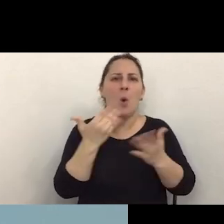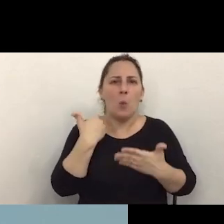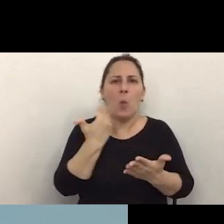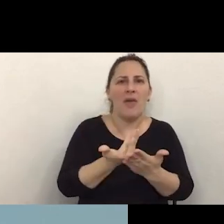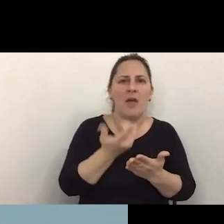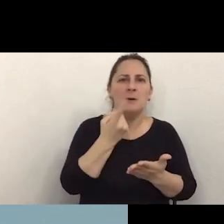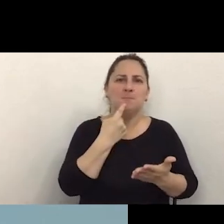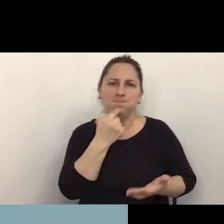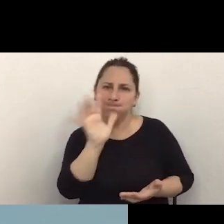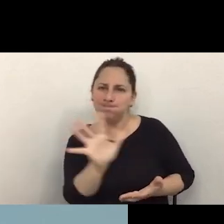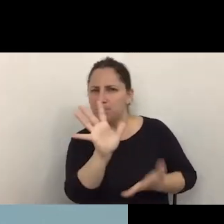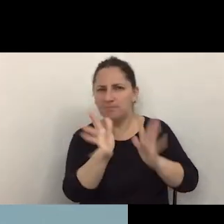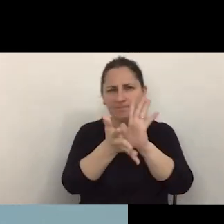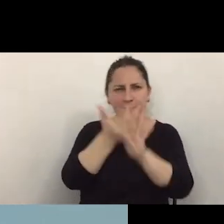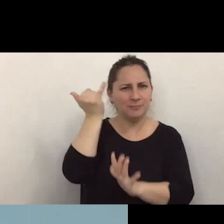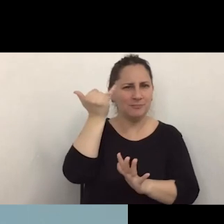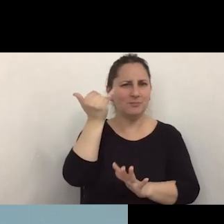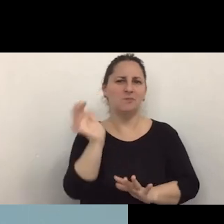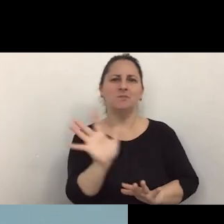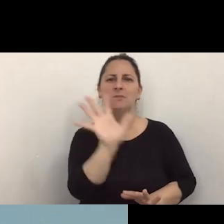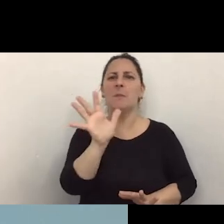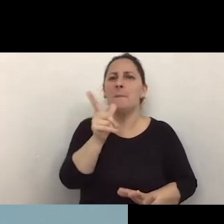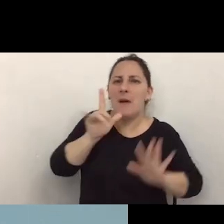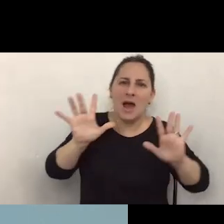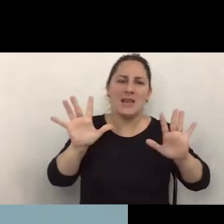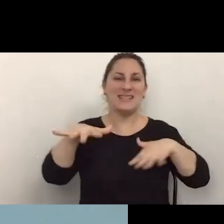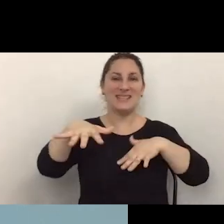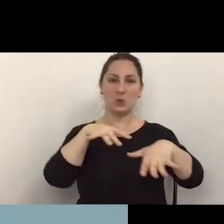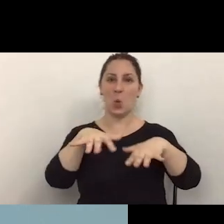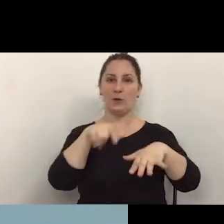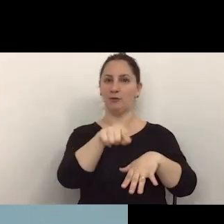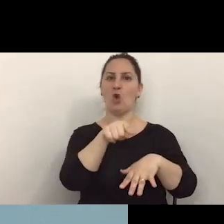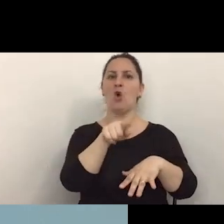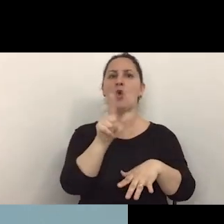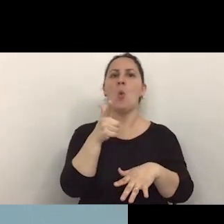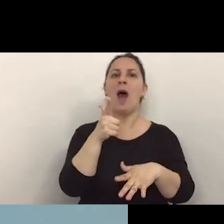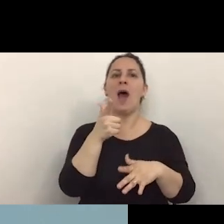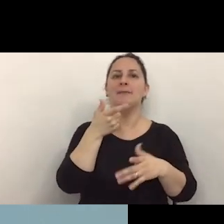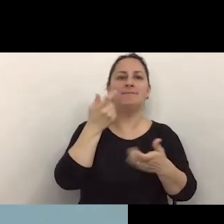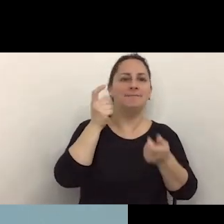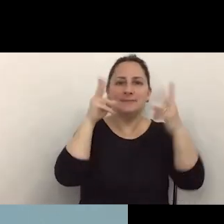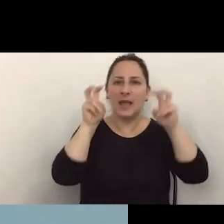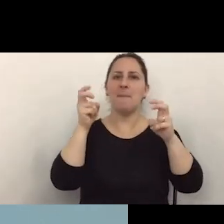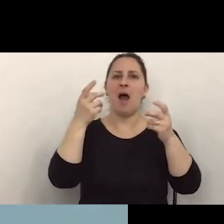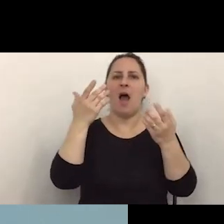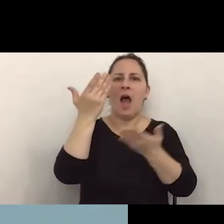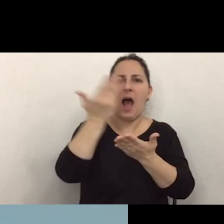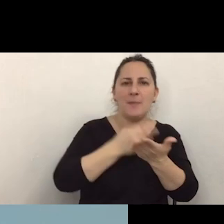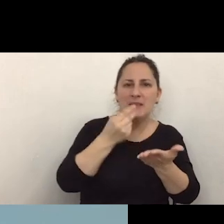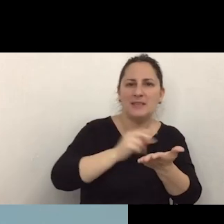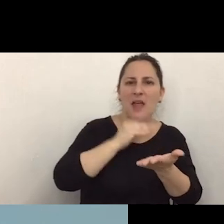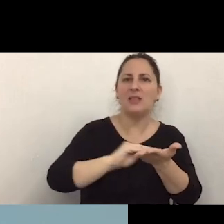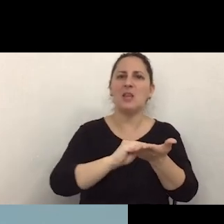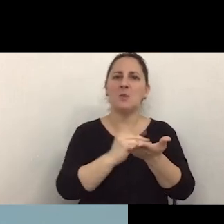base presunta en los casos en los cuales no se tenga, el juez administrativo no tenga conocimiento cierto sobre la